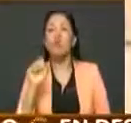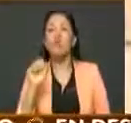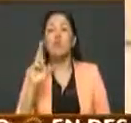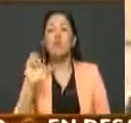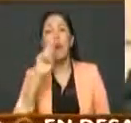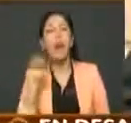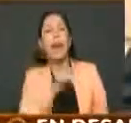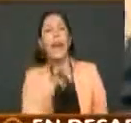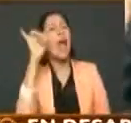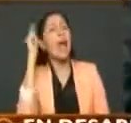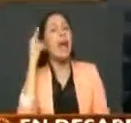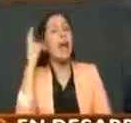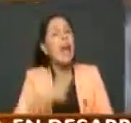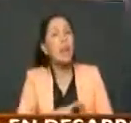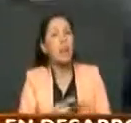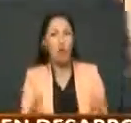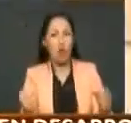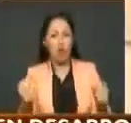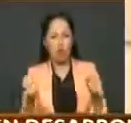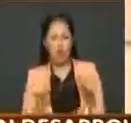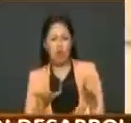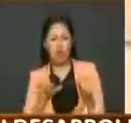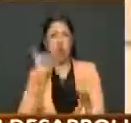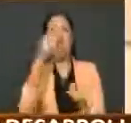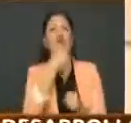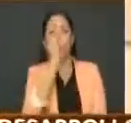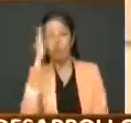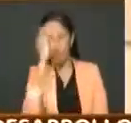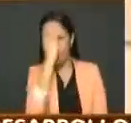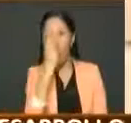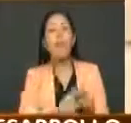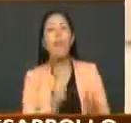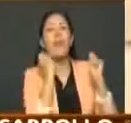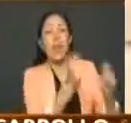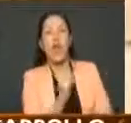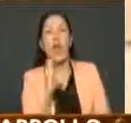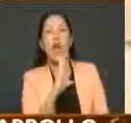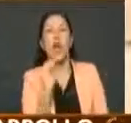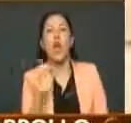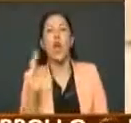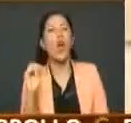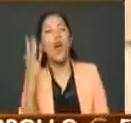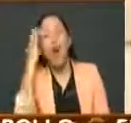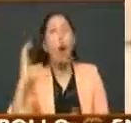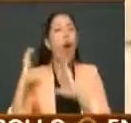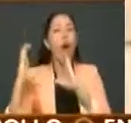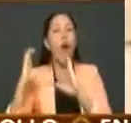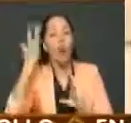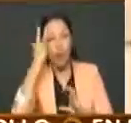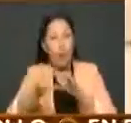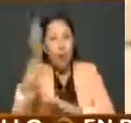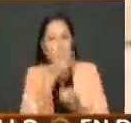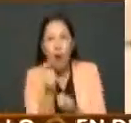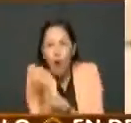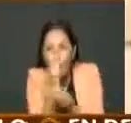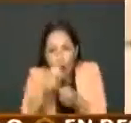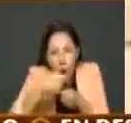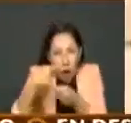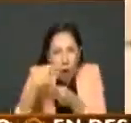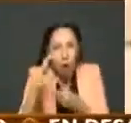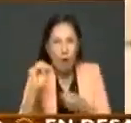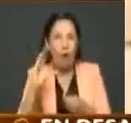piloto de Escobar. Tenía el alias de Coco porque llevaba mucha cocaína a México. Pero después pasó a